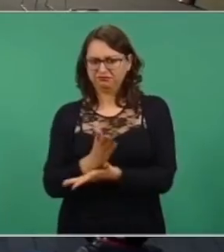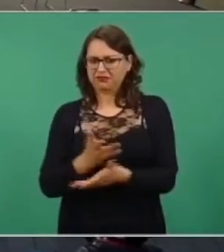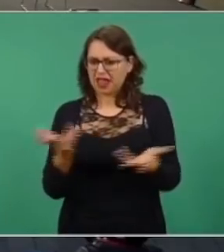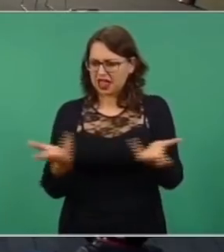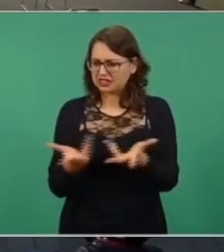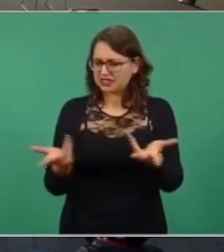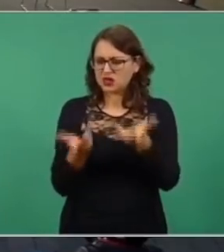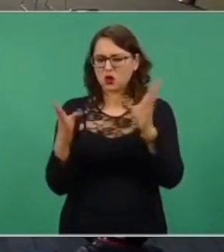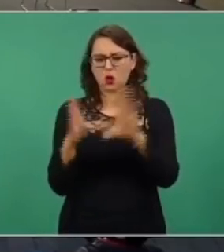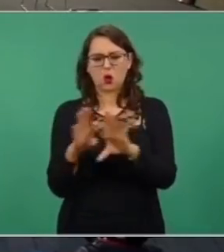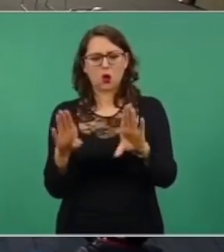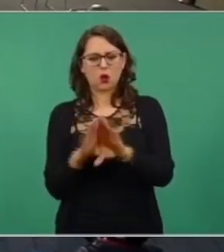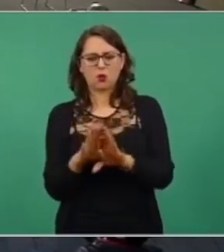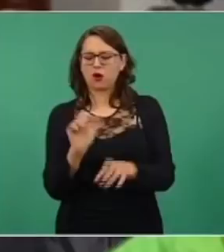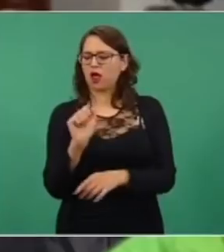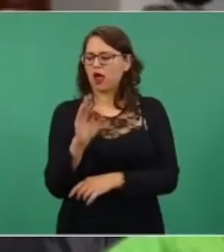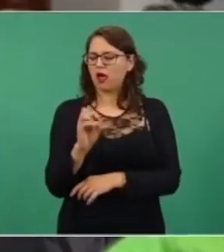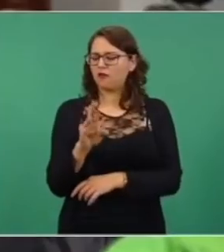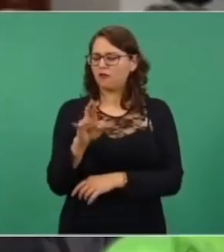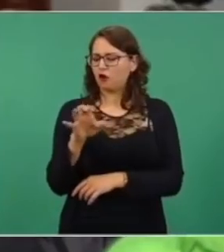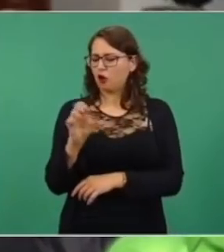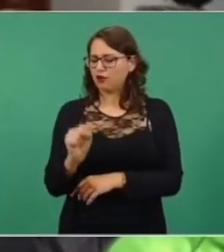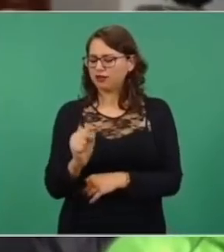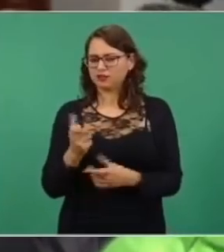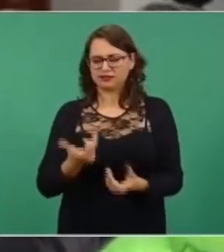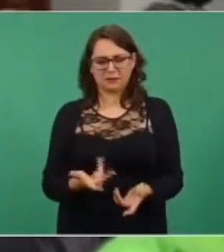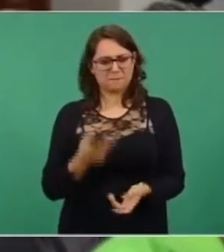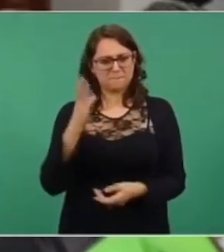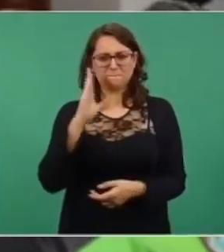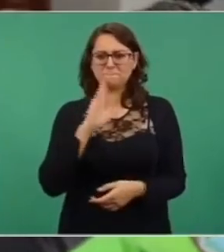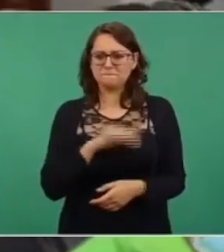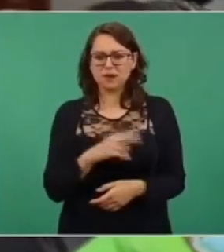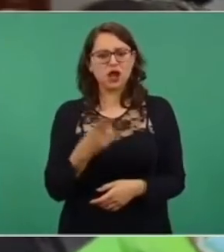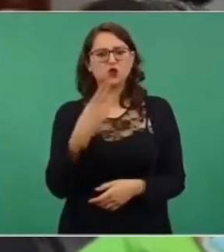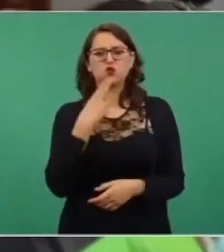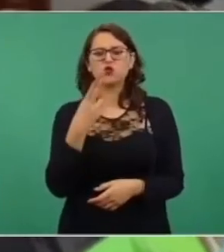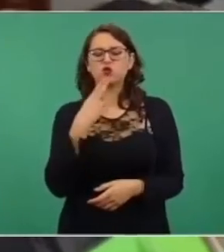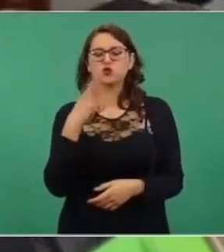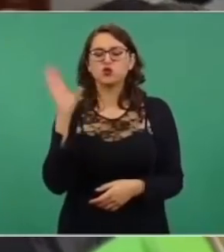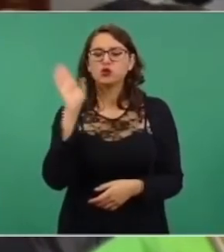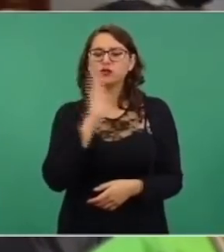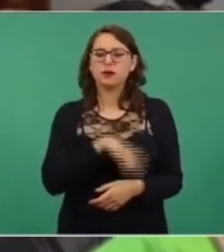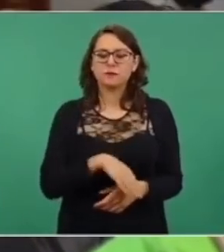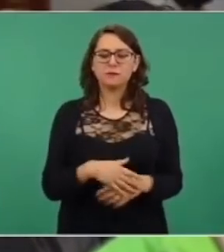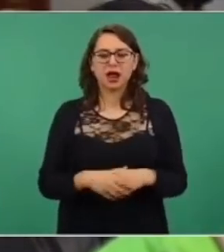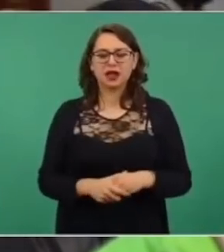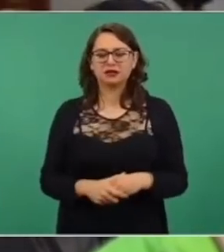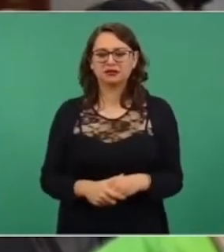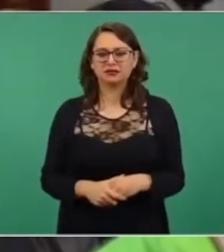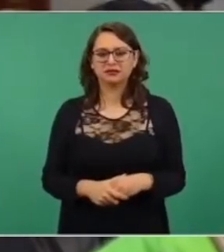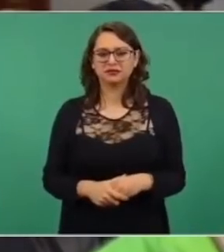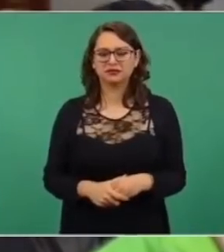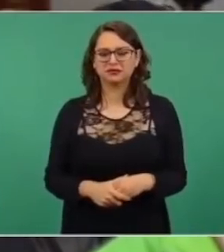que aquello de privatizar las ganancias y socializar las pérdidas?